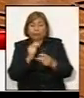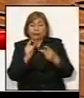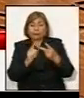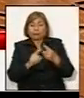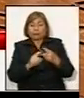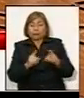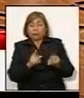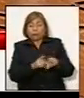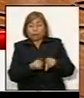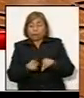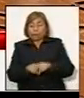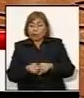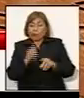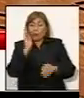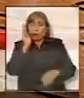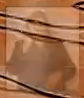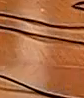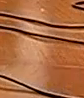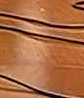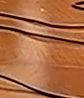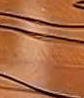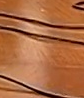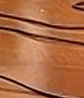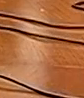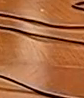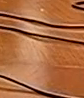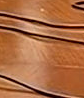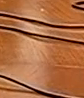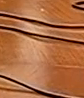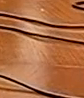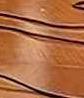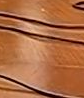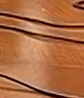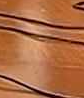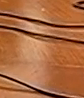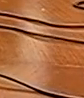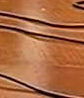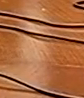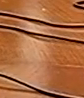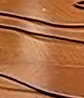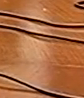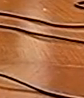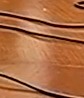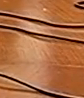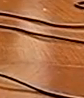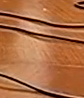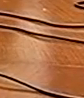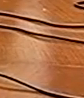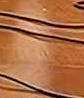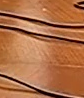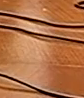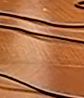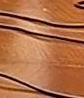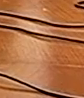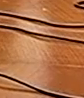también bibliotecas del aula y material concreto los montos exactos no los tengo en este momento